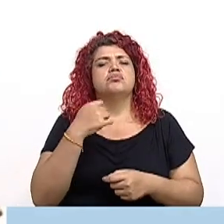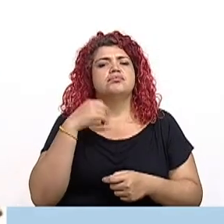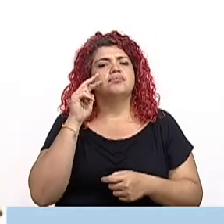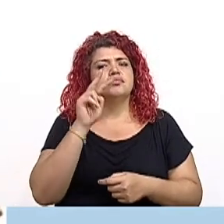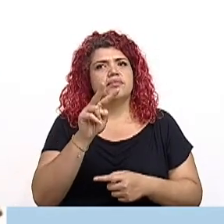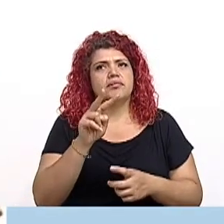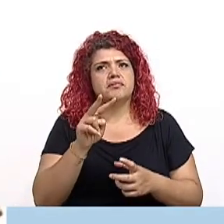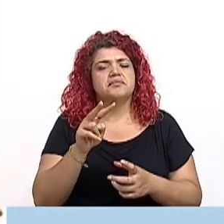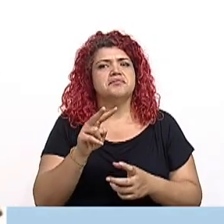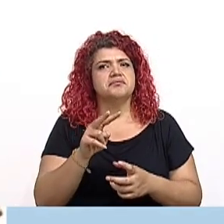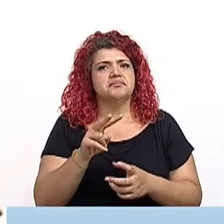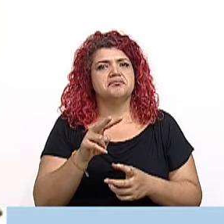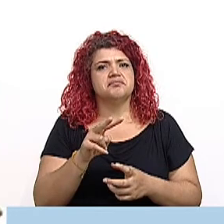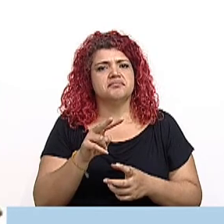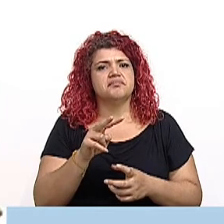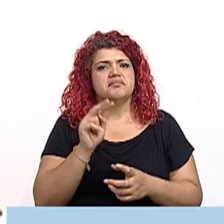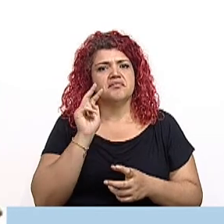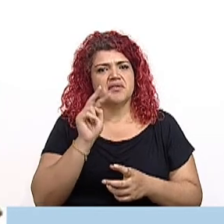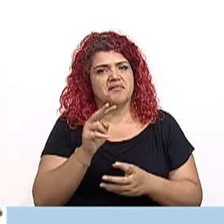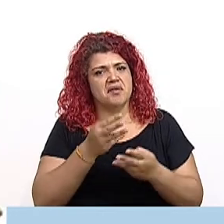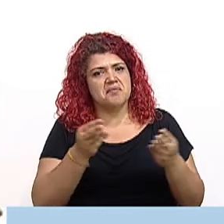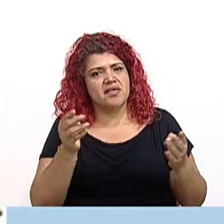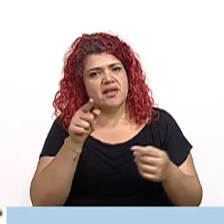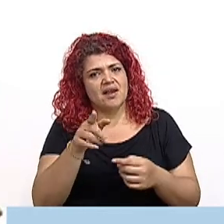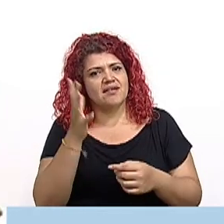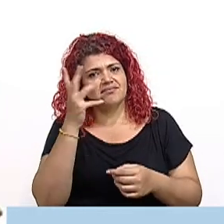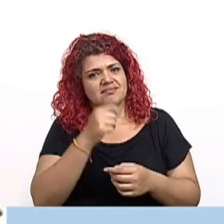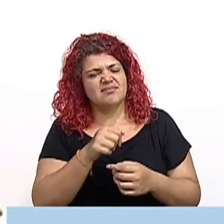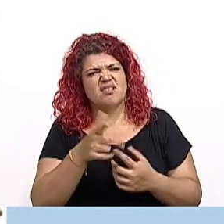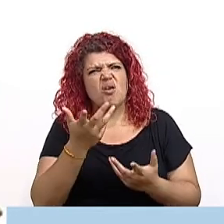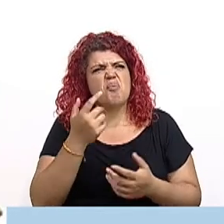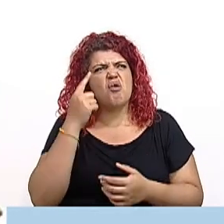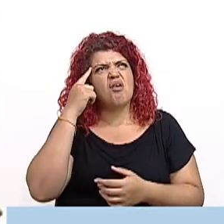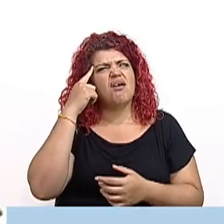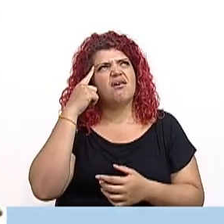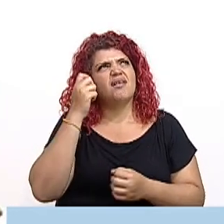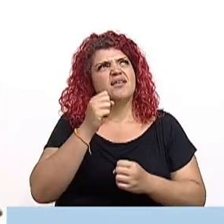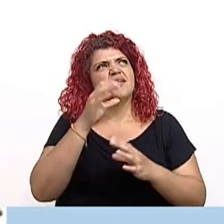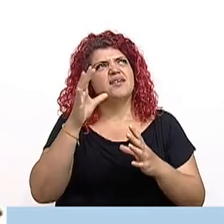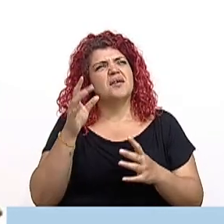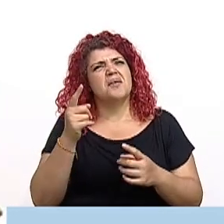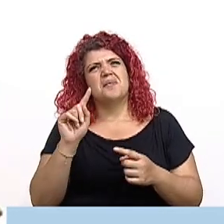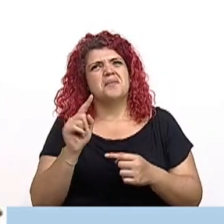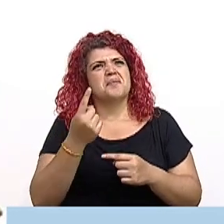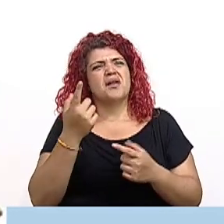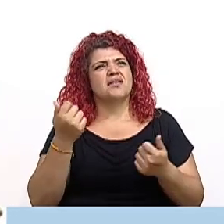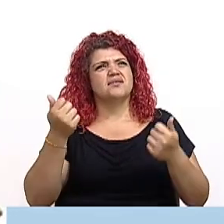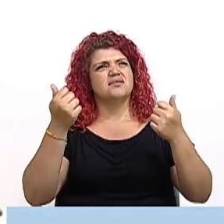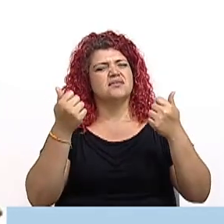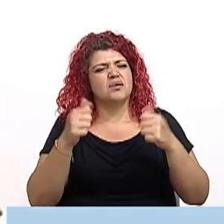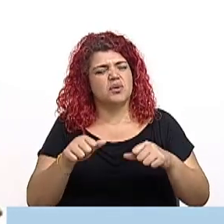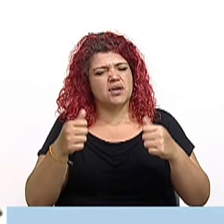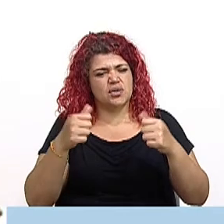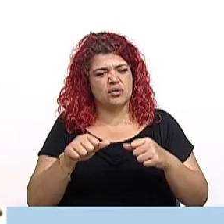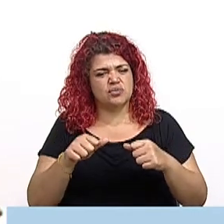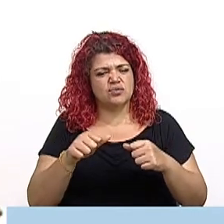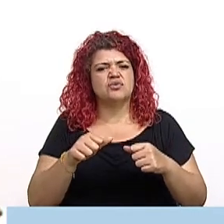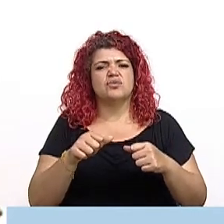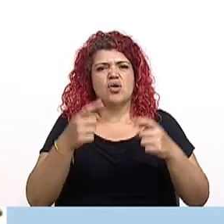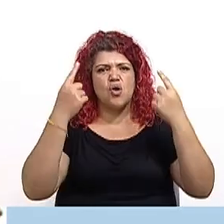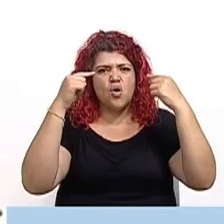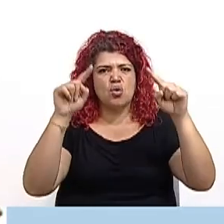muy atractivo que nos permite tener una idea de cuáles fueron los principales acuerdos logrados por las Naciones Unidas en el